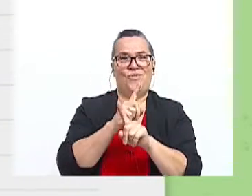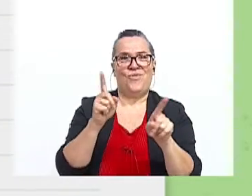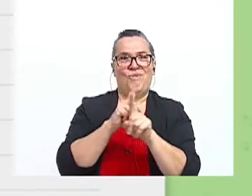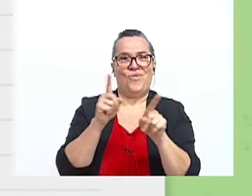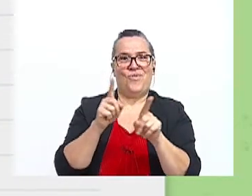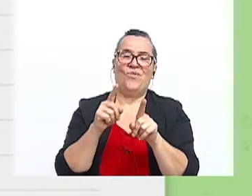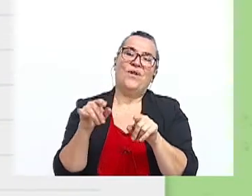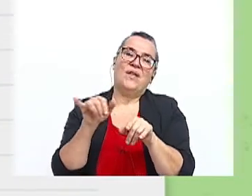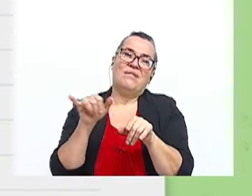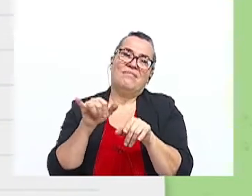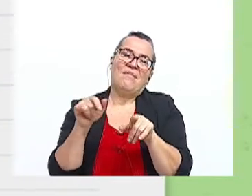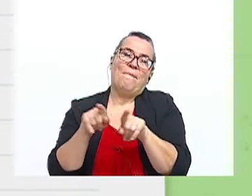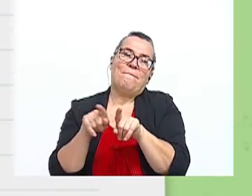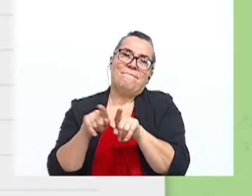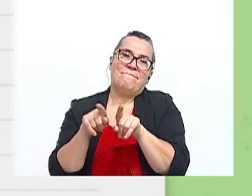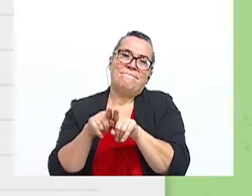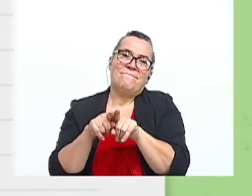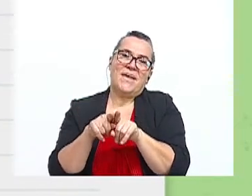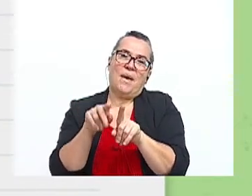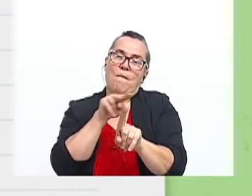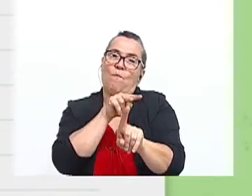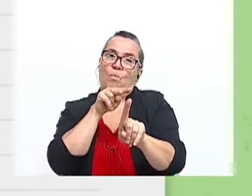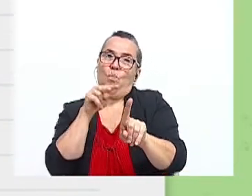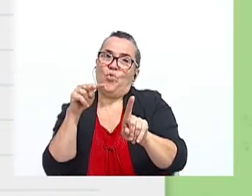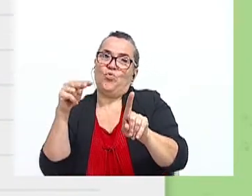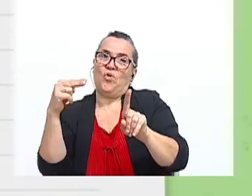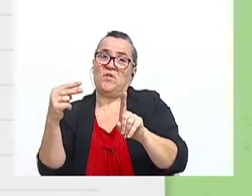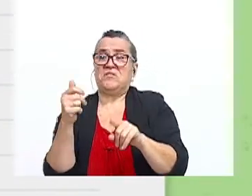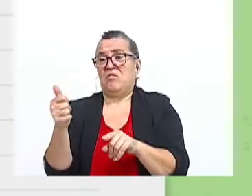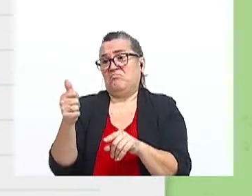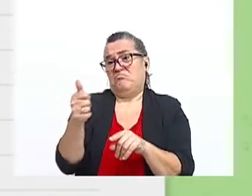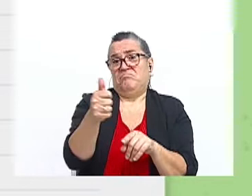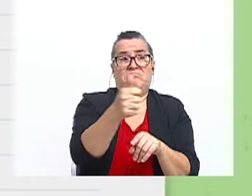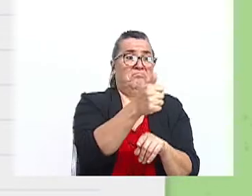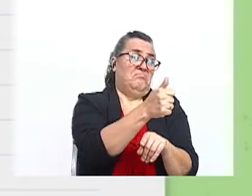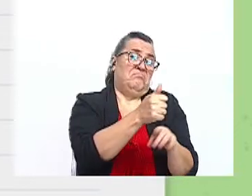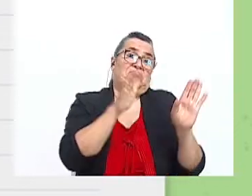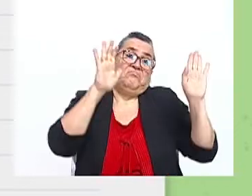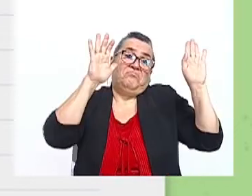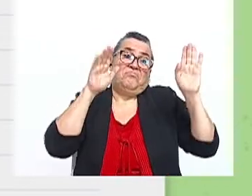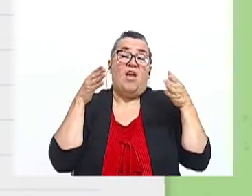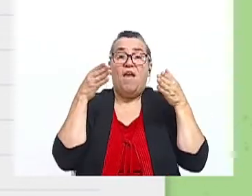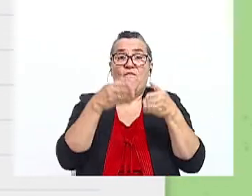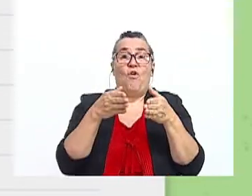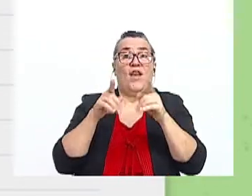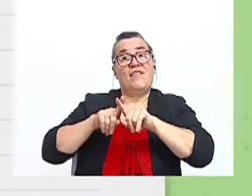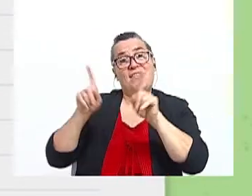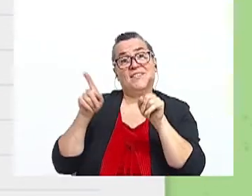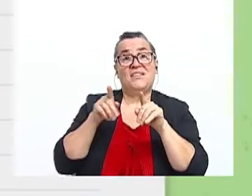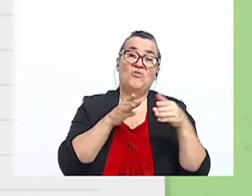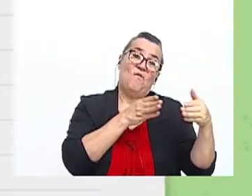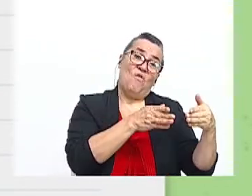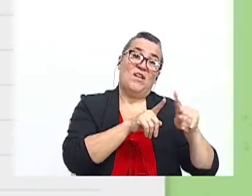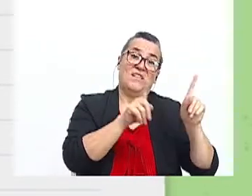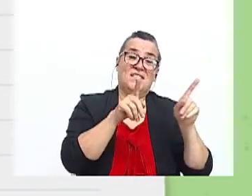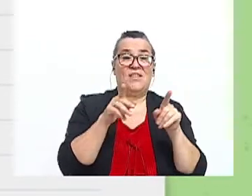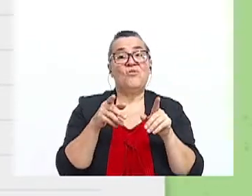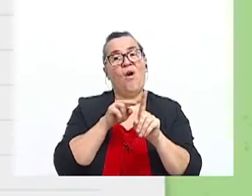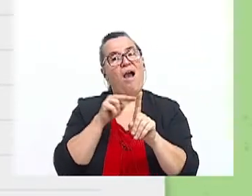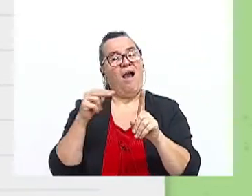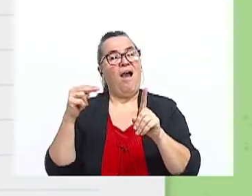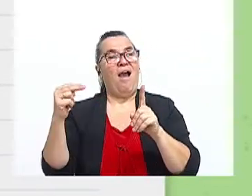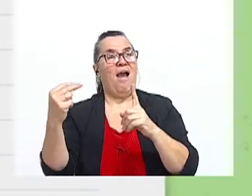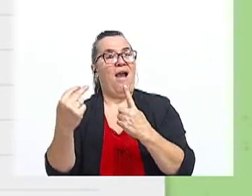es mediante el punto de vista, cada quien le puede dar un enfoque distinto. Por lo tanto, el